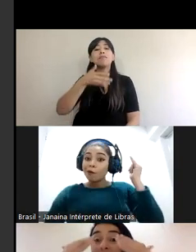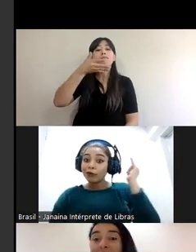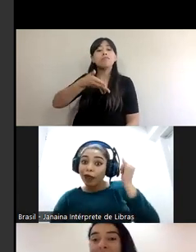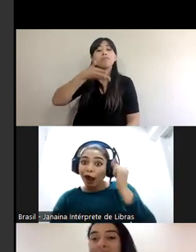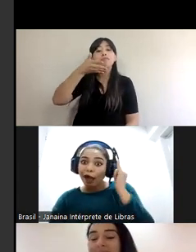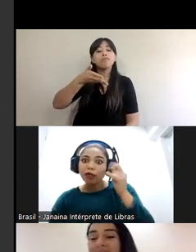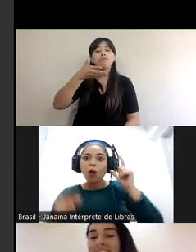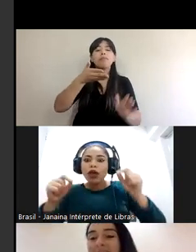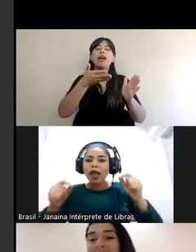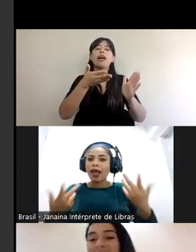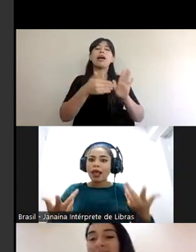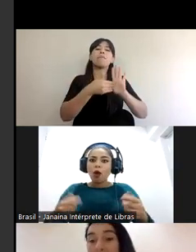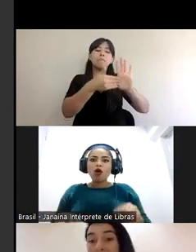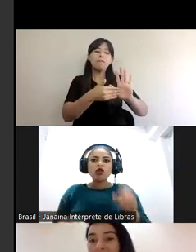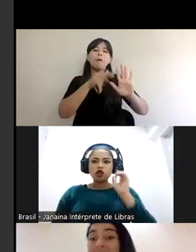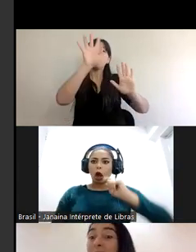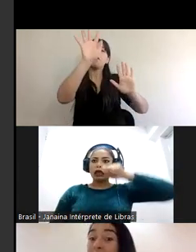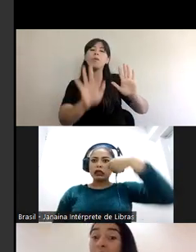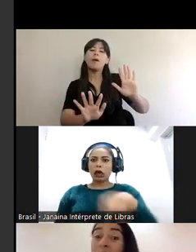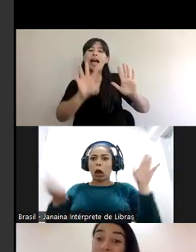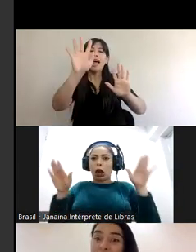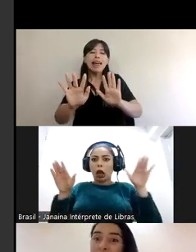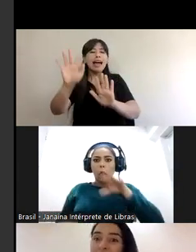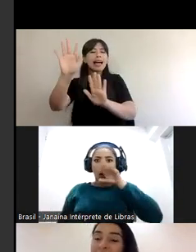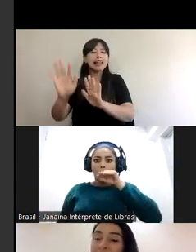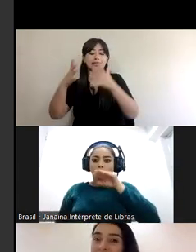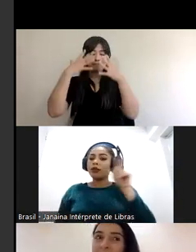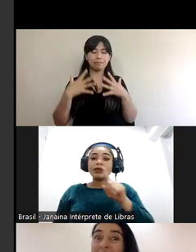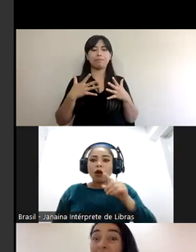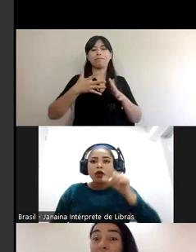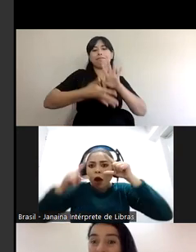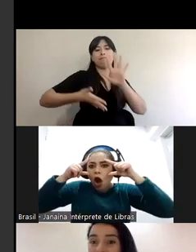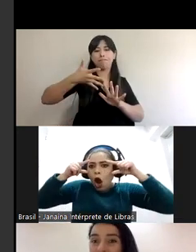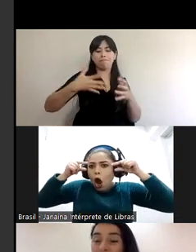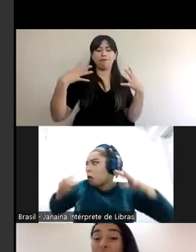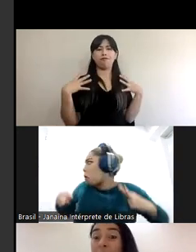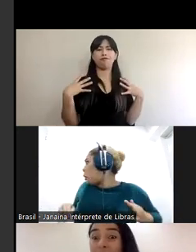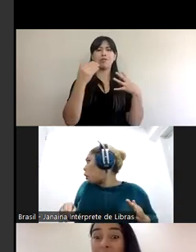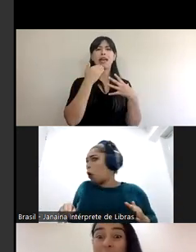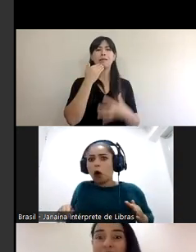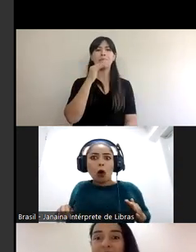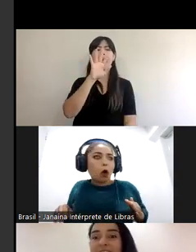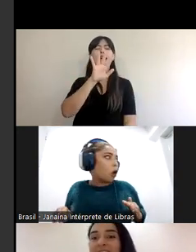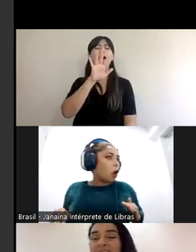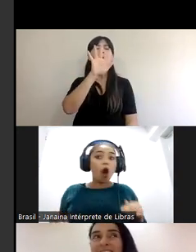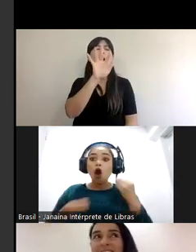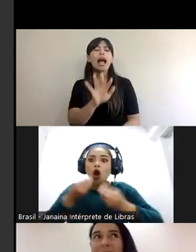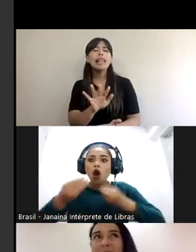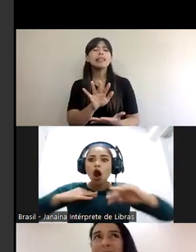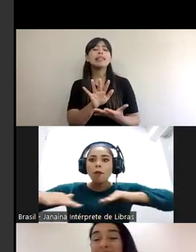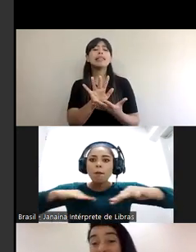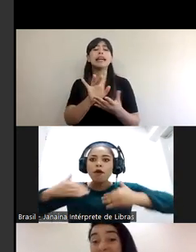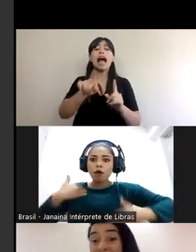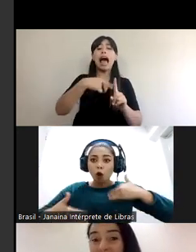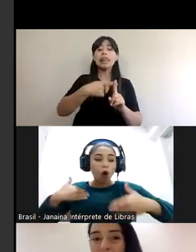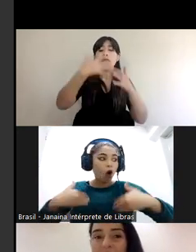las partes del animal y también sus movimientos, su característica también psicológica, ¿no? Cómo se mueve, cómo